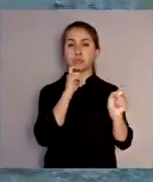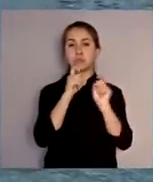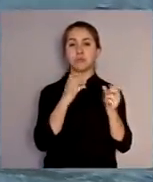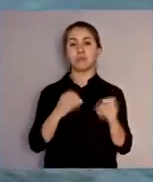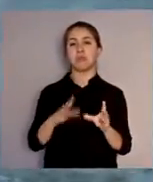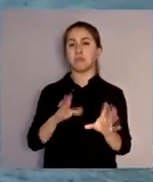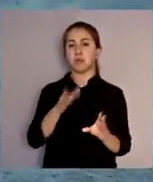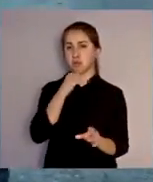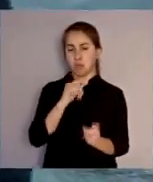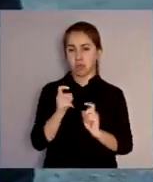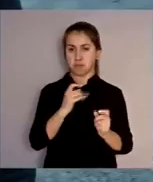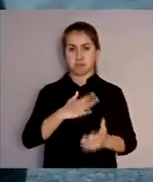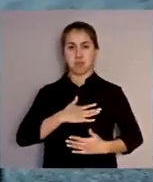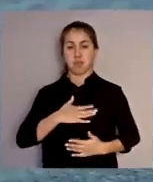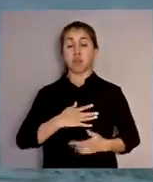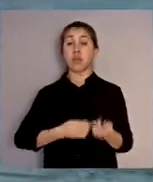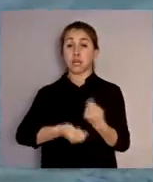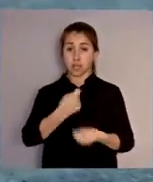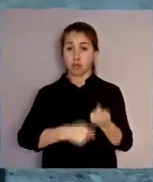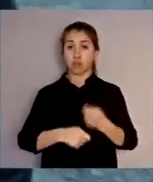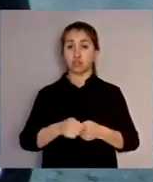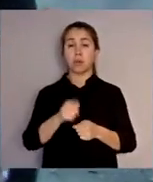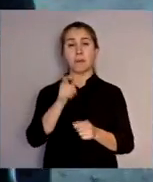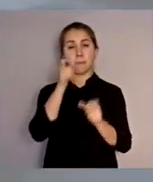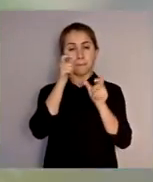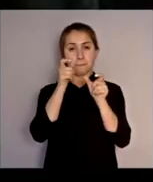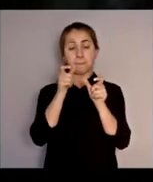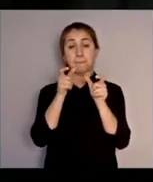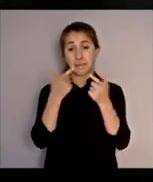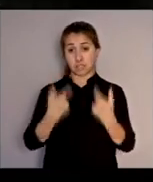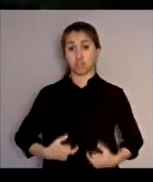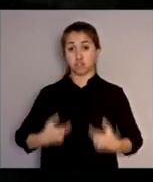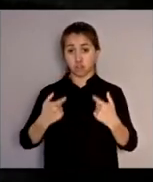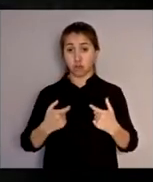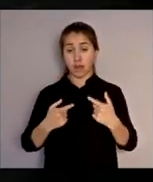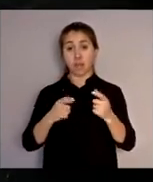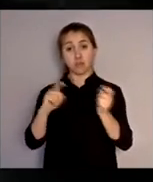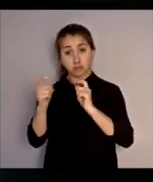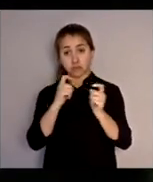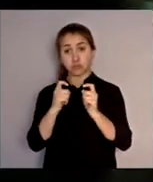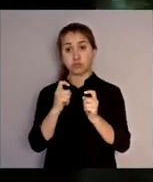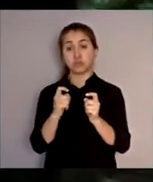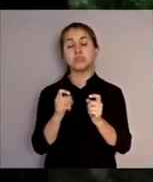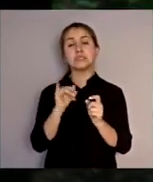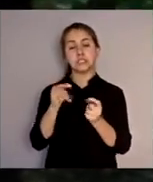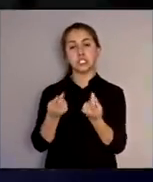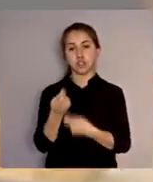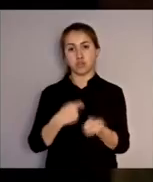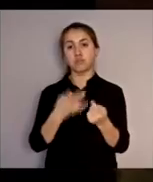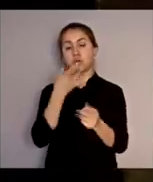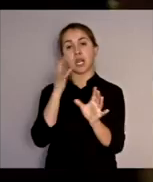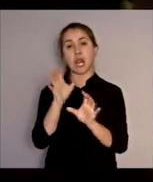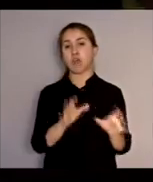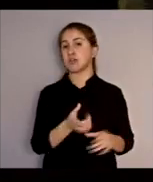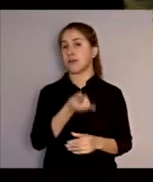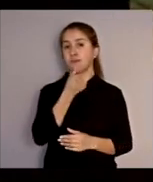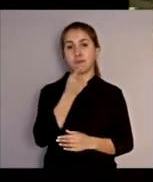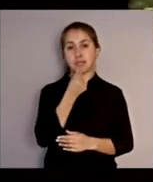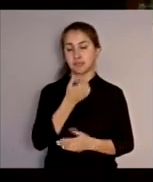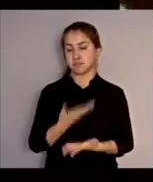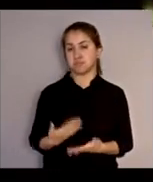que uno puede correr en la vida. ¿Y en los negocios hay que ser una persona de riesgo? En los negocios sobre todo. Porque las cosas